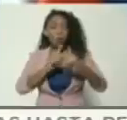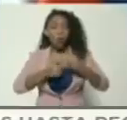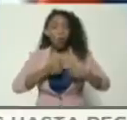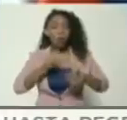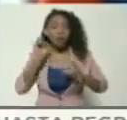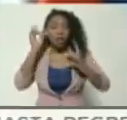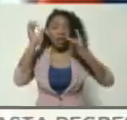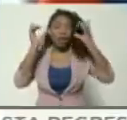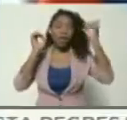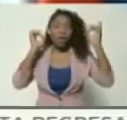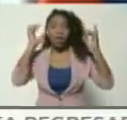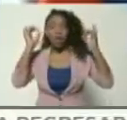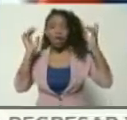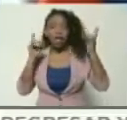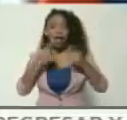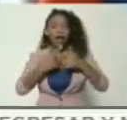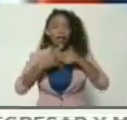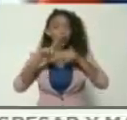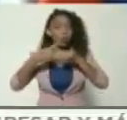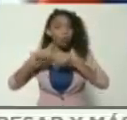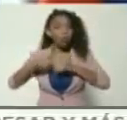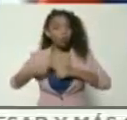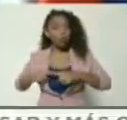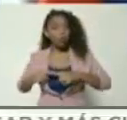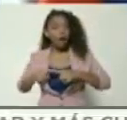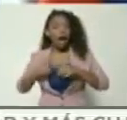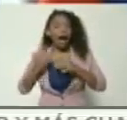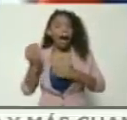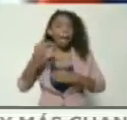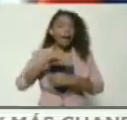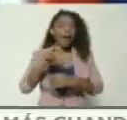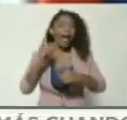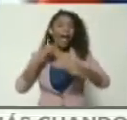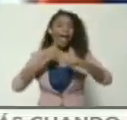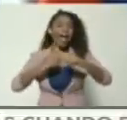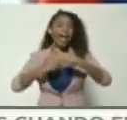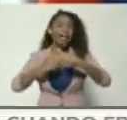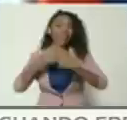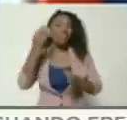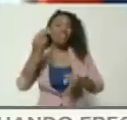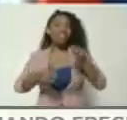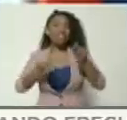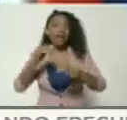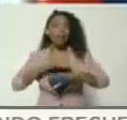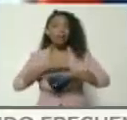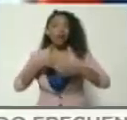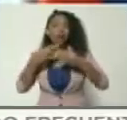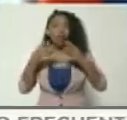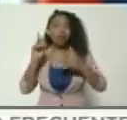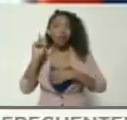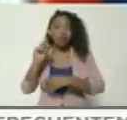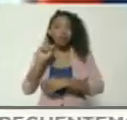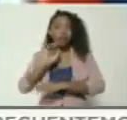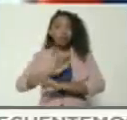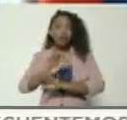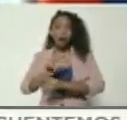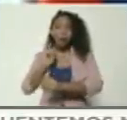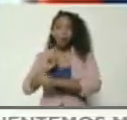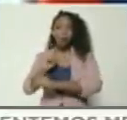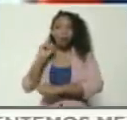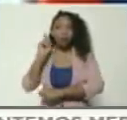otros delitos. Además de una exfiscal del Ministerio Público que también imputamos y acusamos